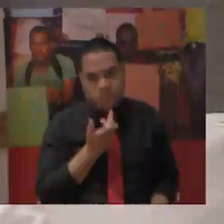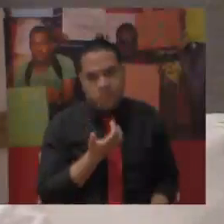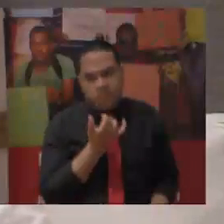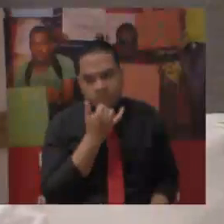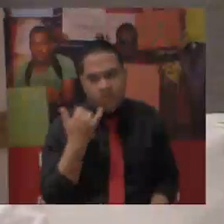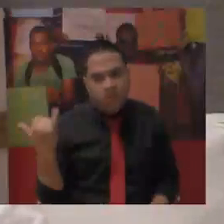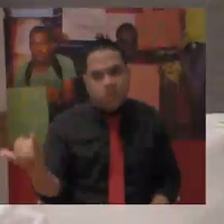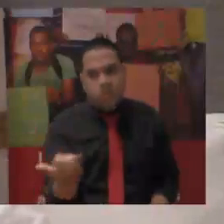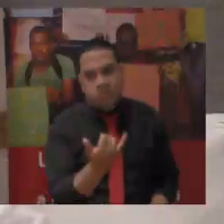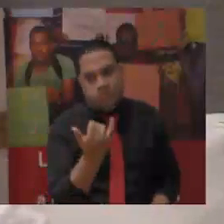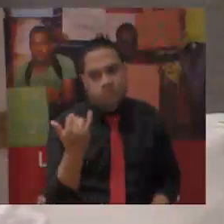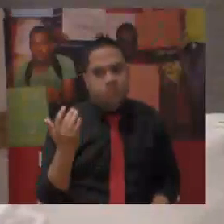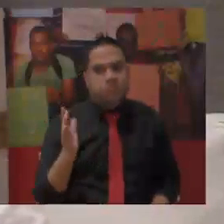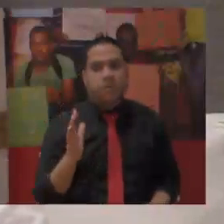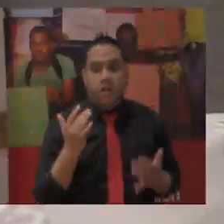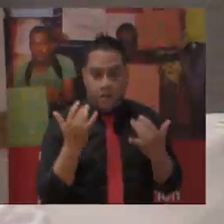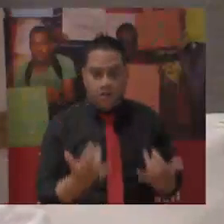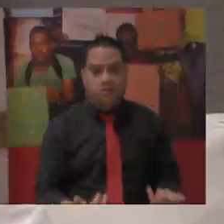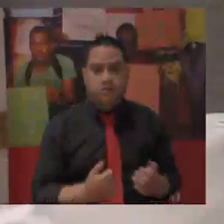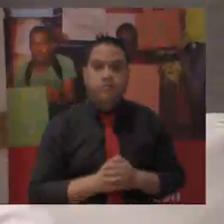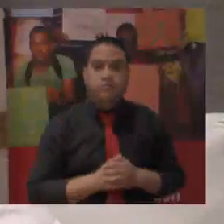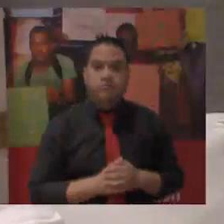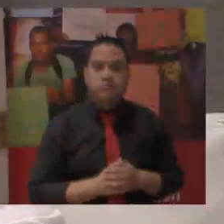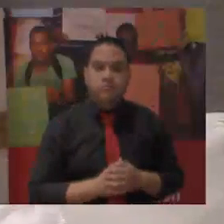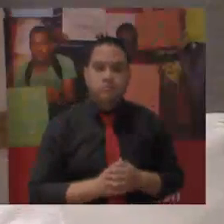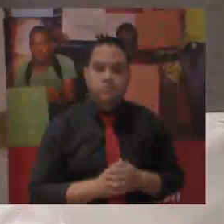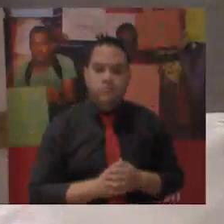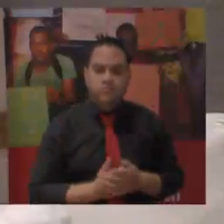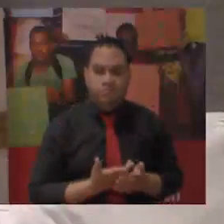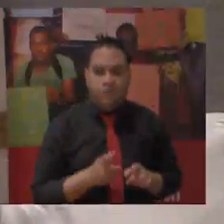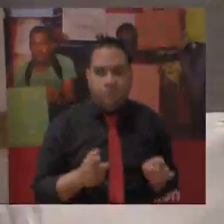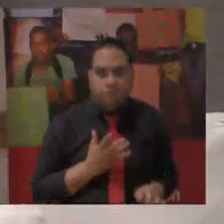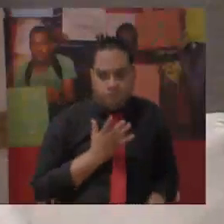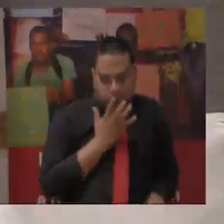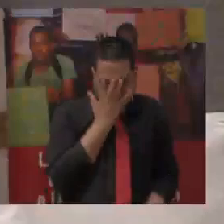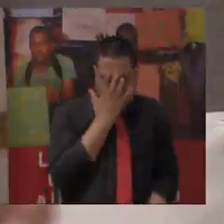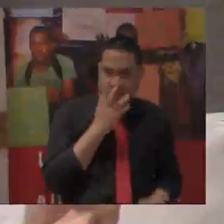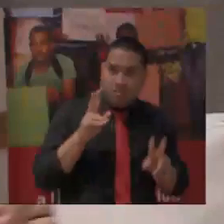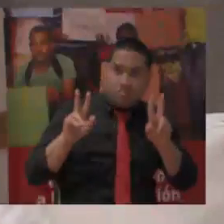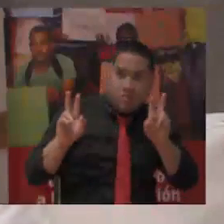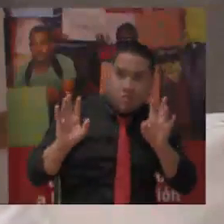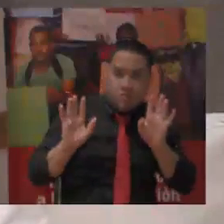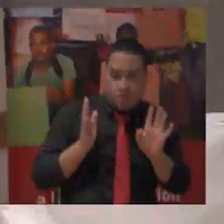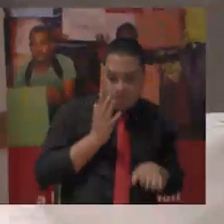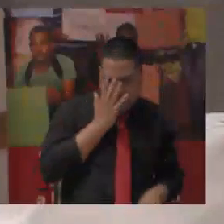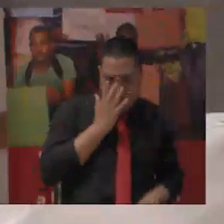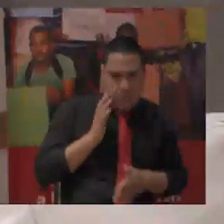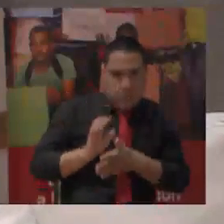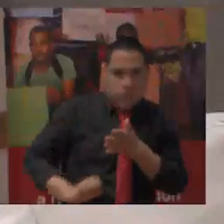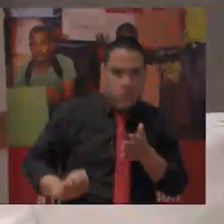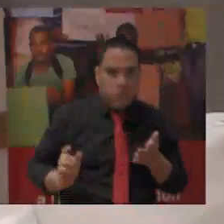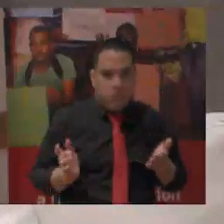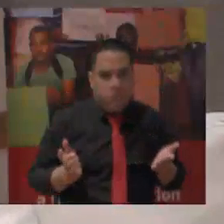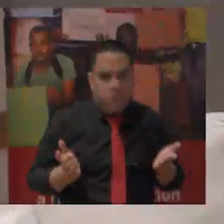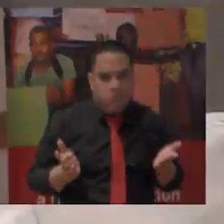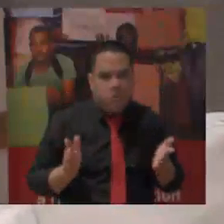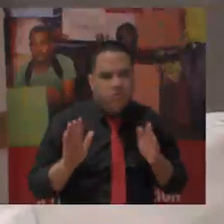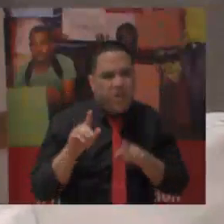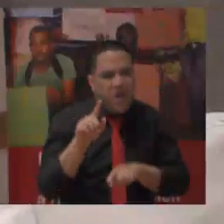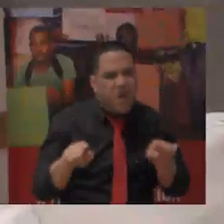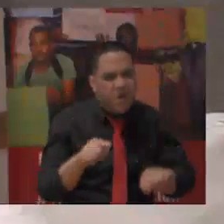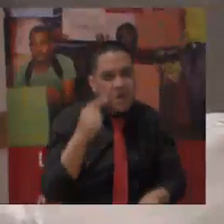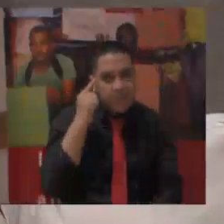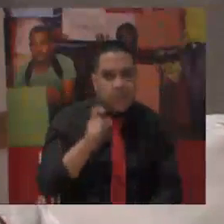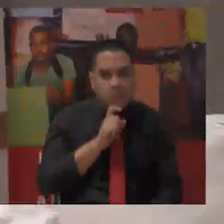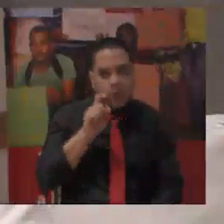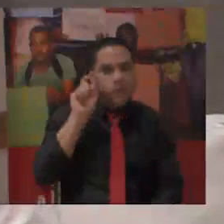pasa es que desafortunadamente ahora nos da pena o miedo hablar, precisamente, Lucas, por las